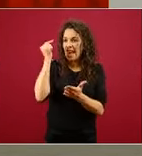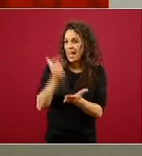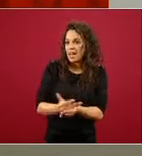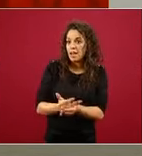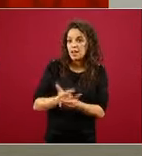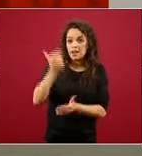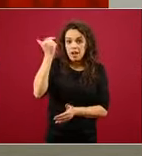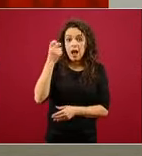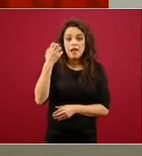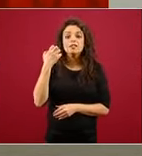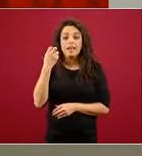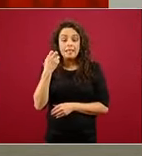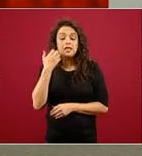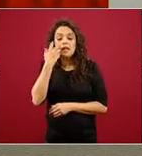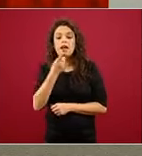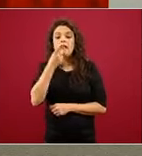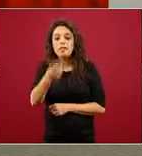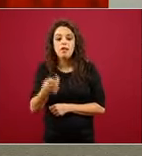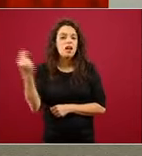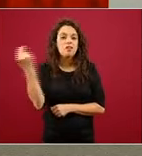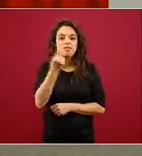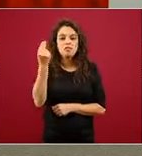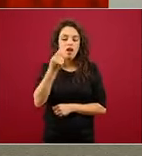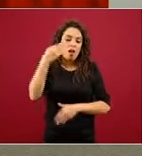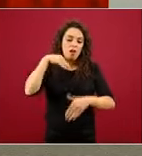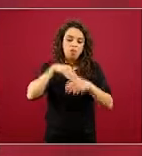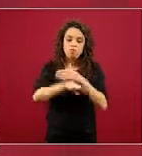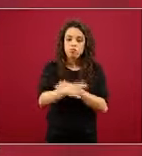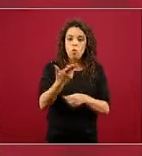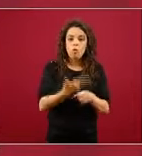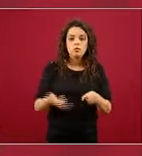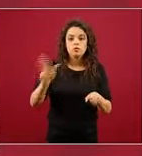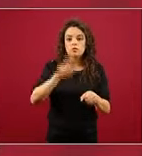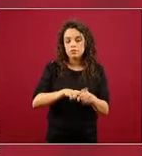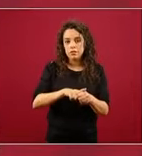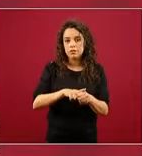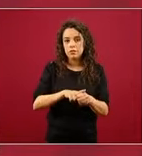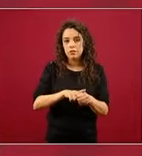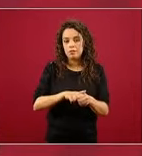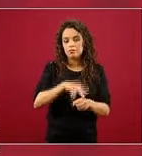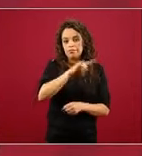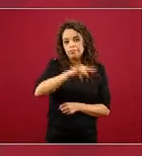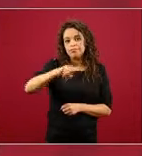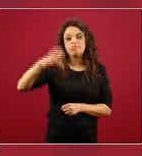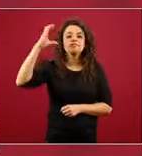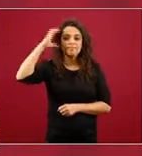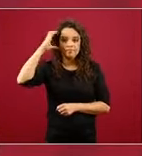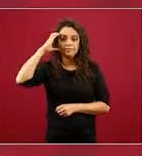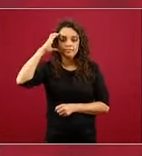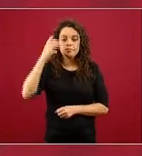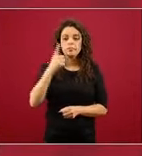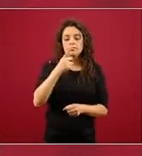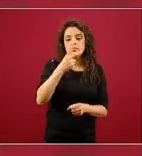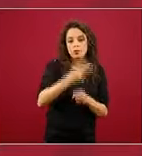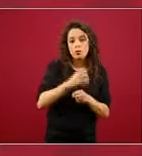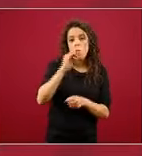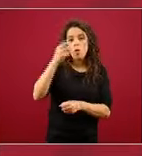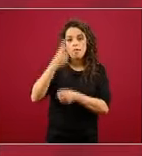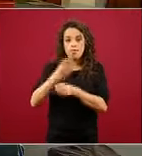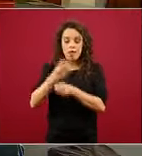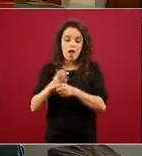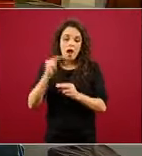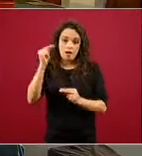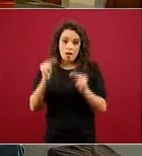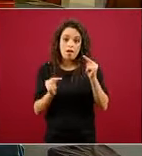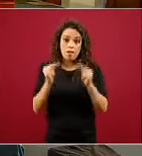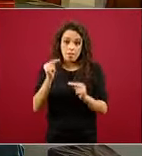requerir una cama de un segundo o tercer nivel de atención, o sea, de un hospital, entonces la prevención